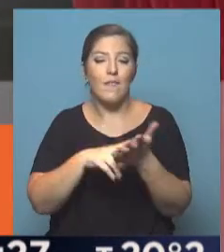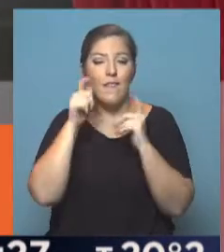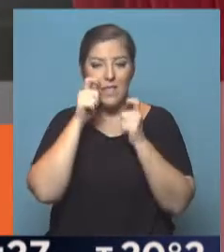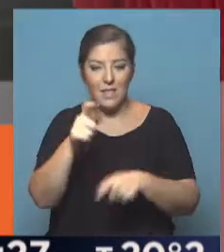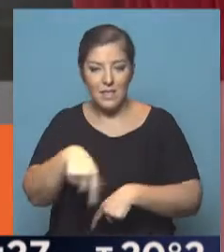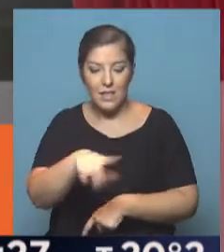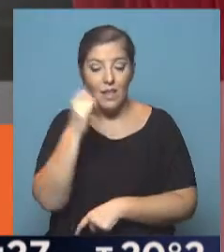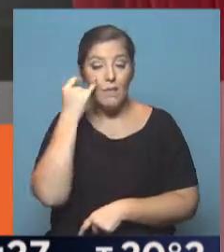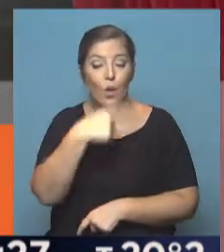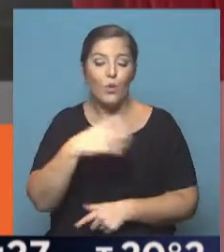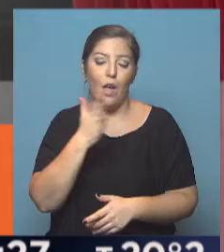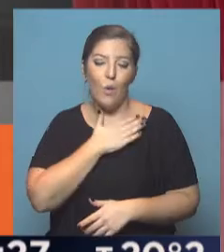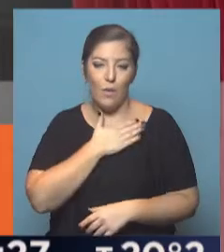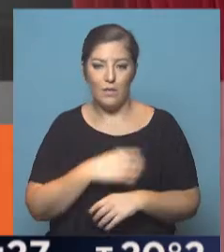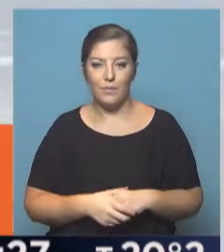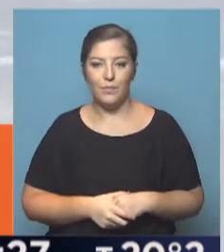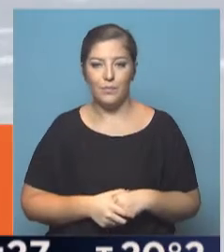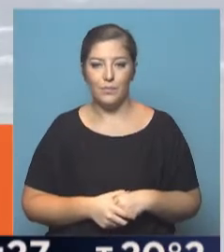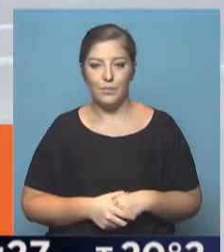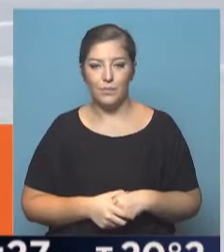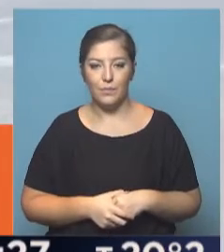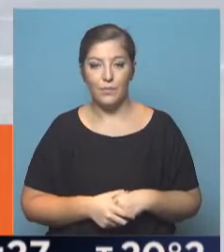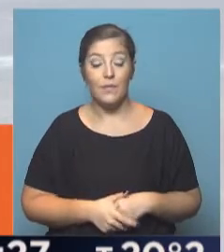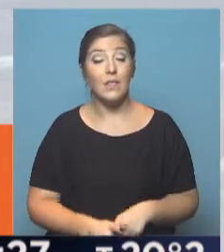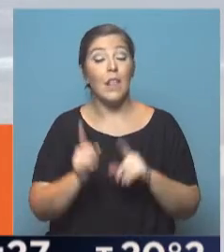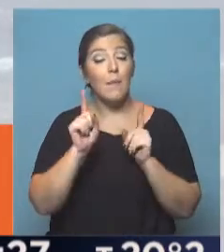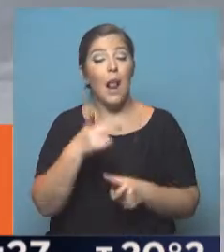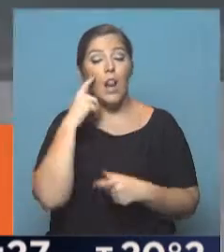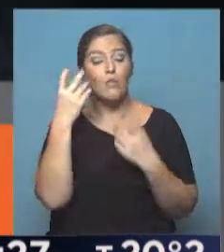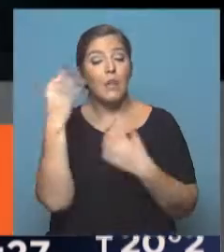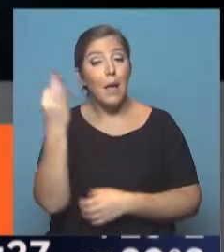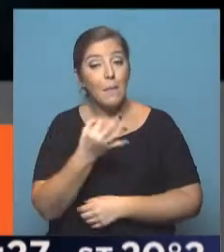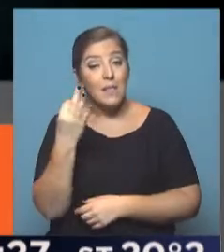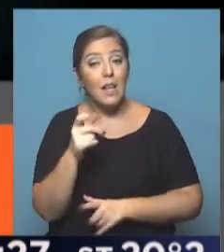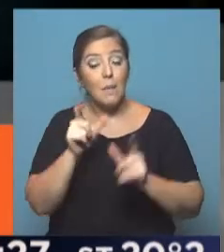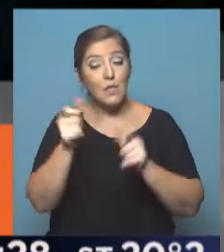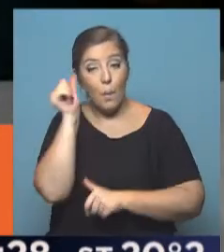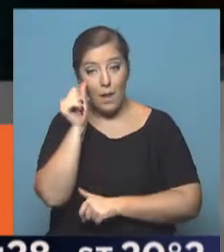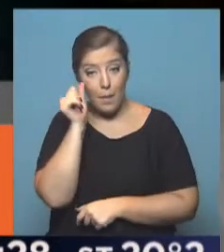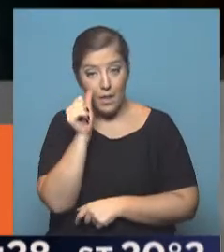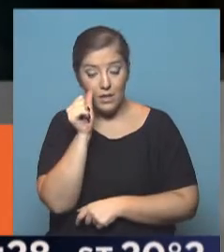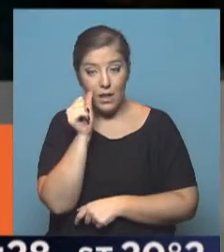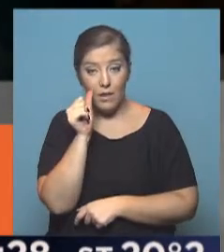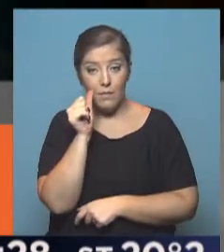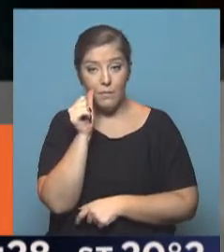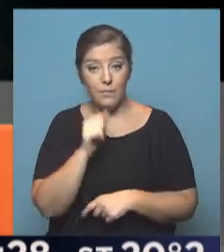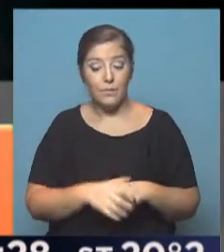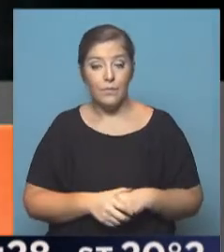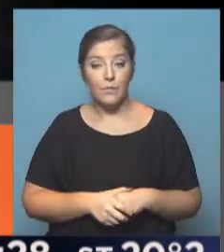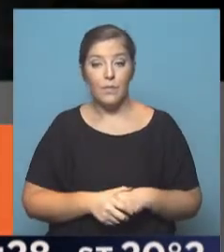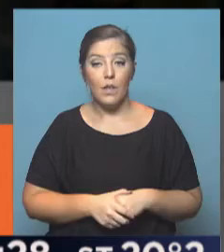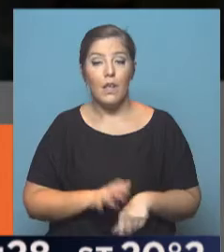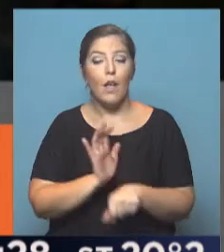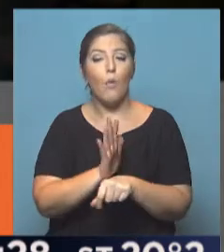ustedes y ustedes la visita nuestra. Además hay una particularidad especial en la gente de Mar del Plata. Se ha apropiado